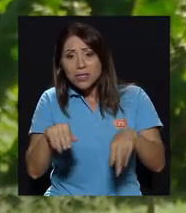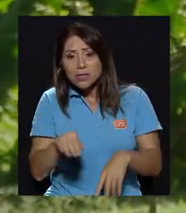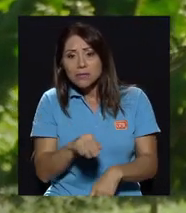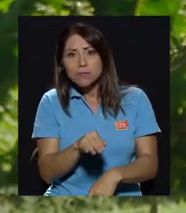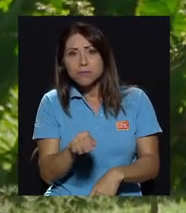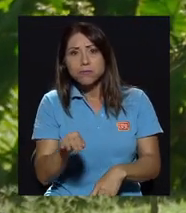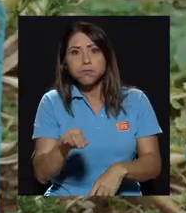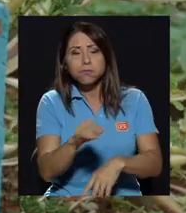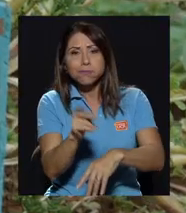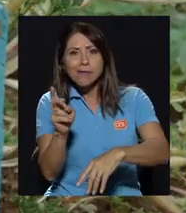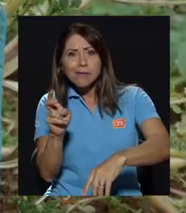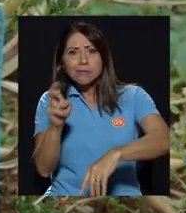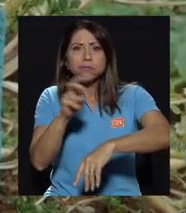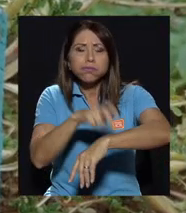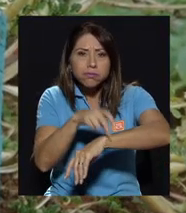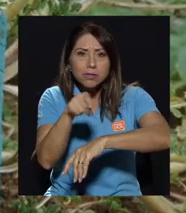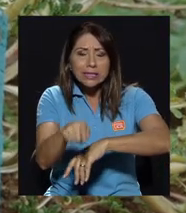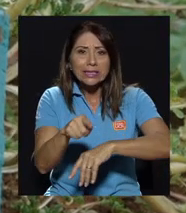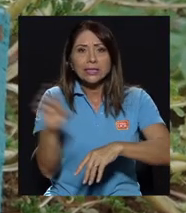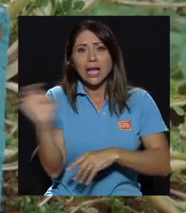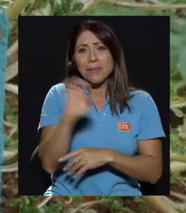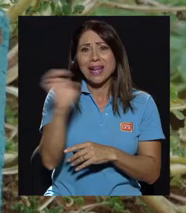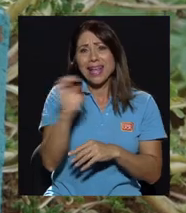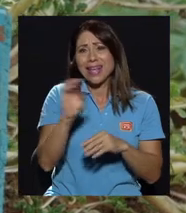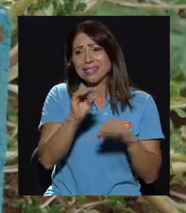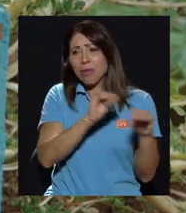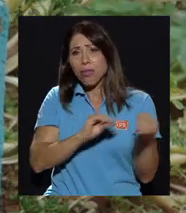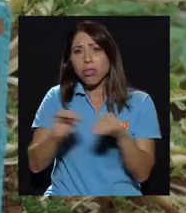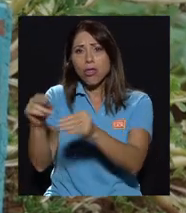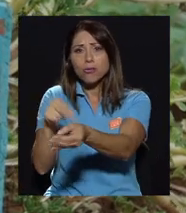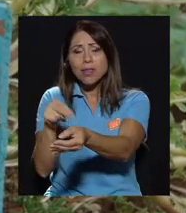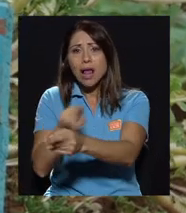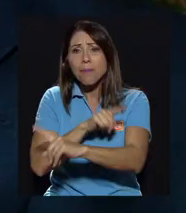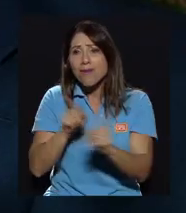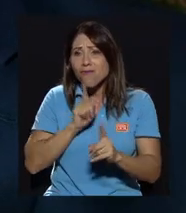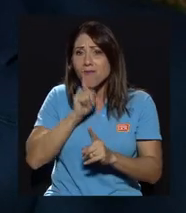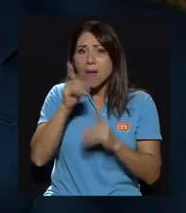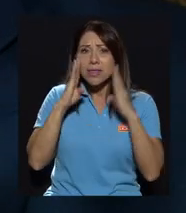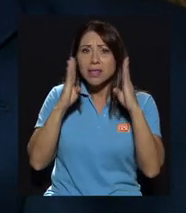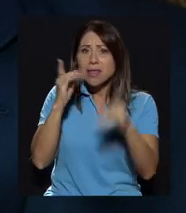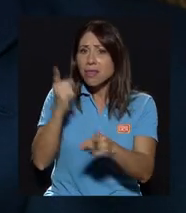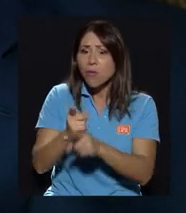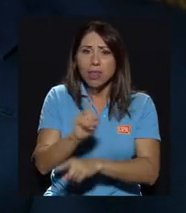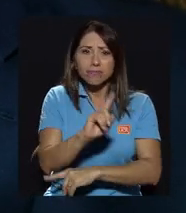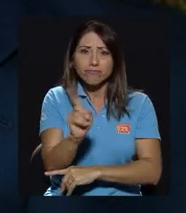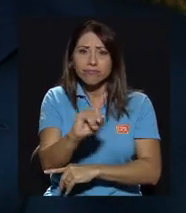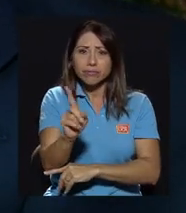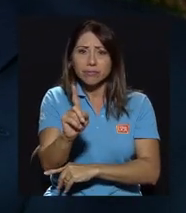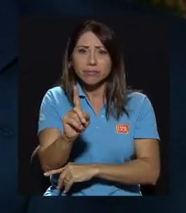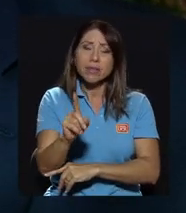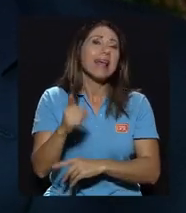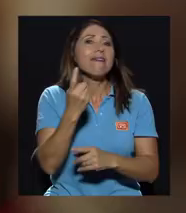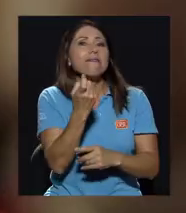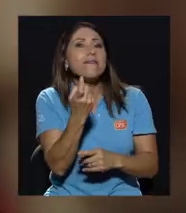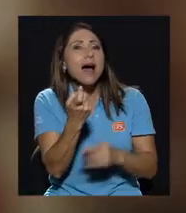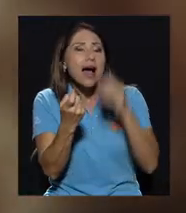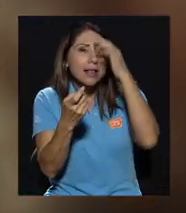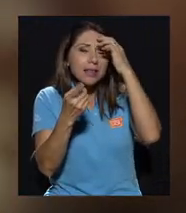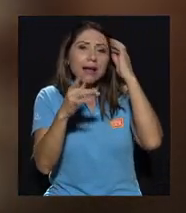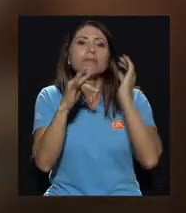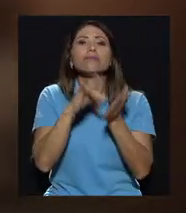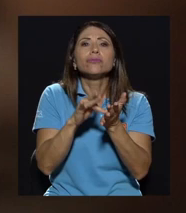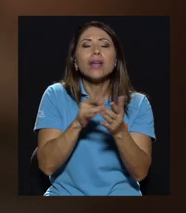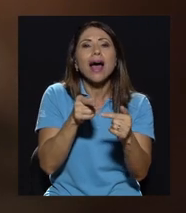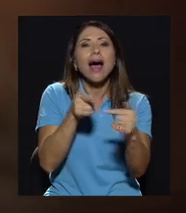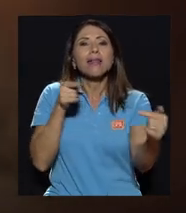por serpientes venenosas y traídas de emergencia a los hospitales sin un tratamiento adecuado hay una carencia de antivenenos